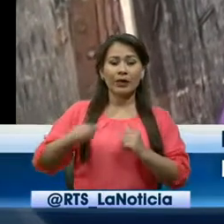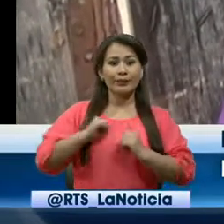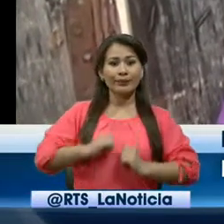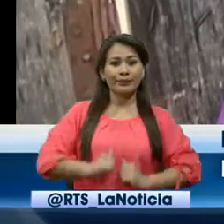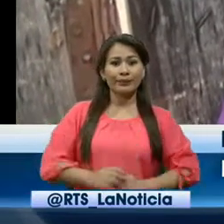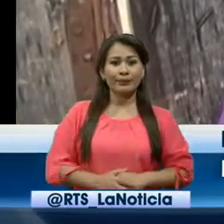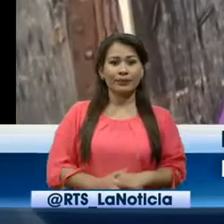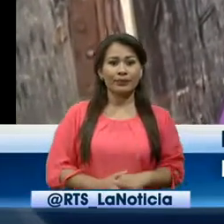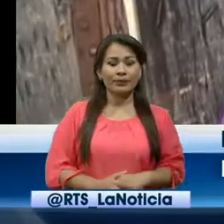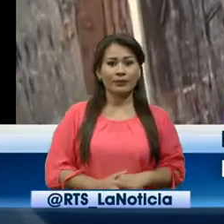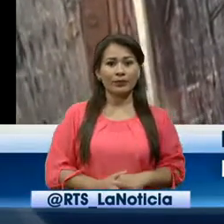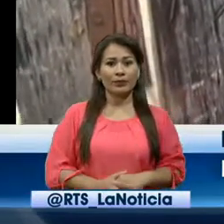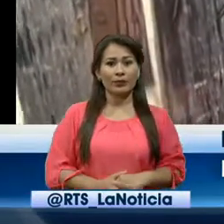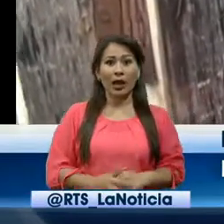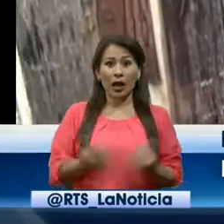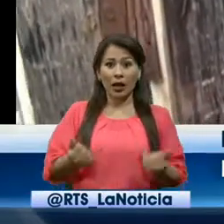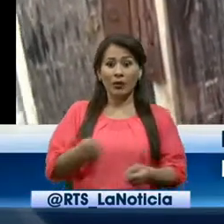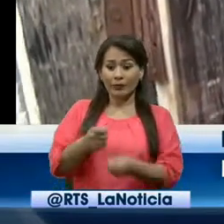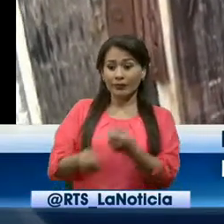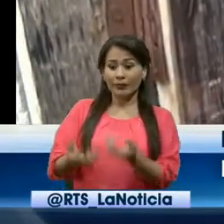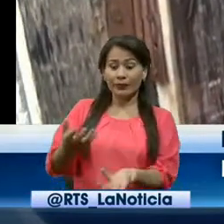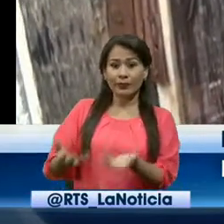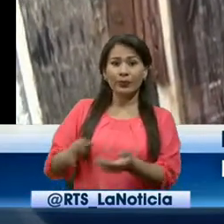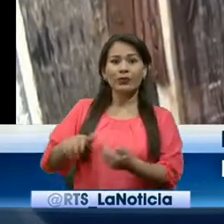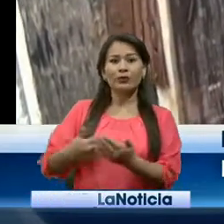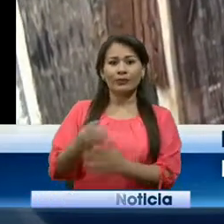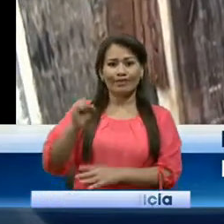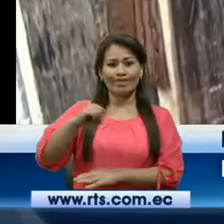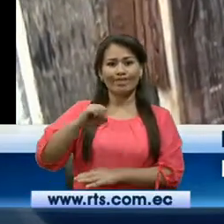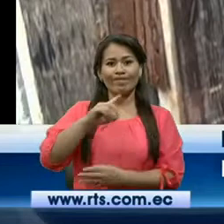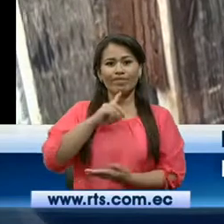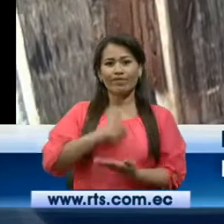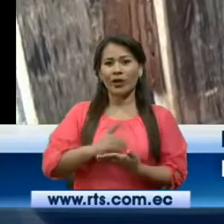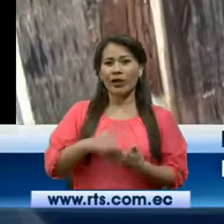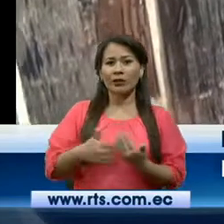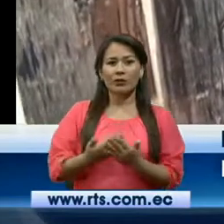Ahora lamentablemente se le ha quemado todo eso. Me he perdido todo.